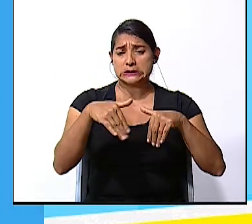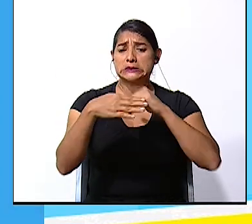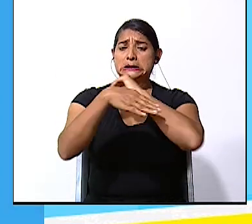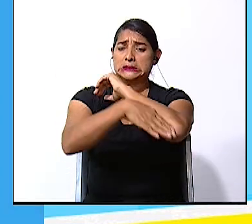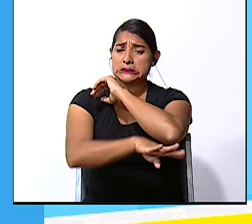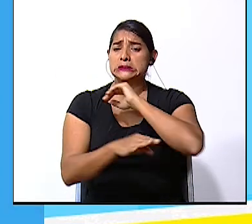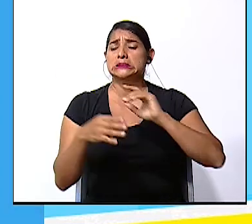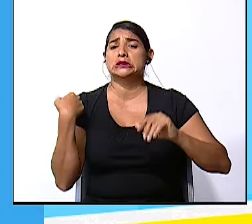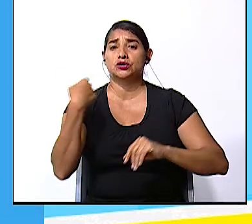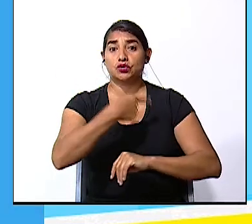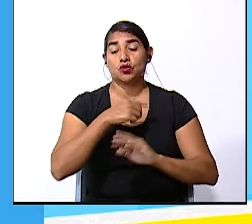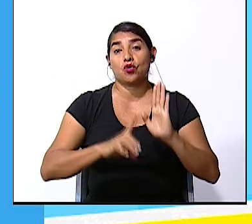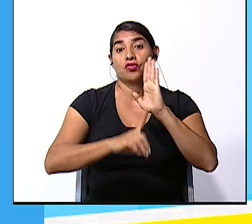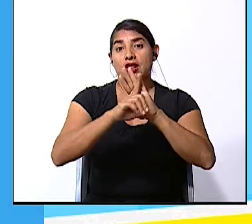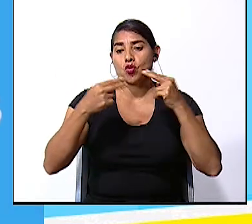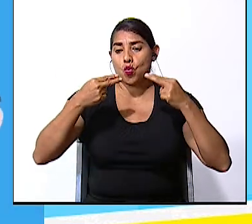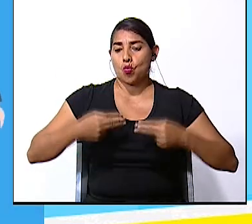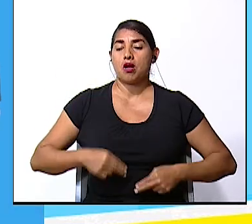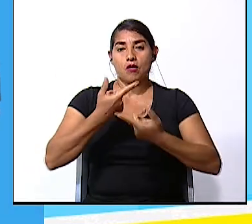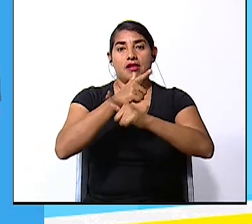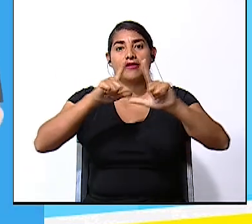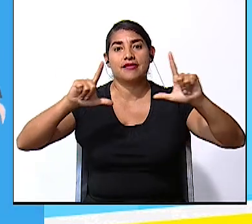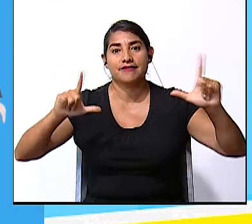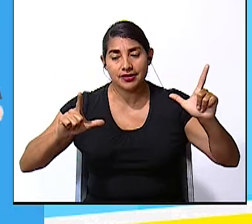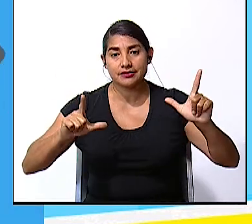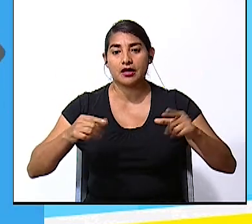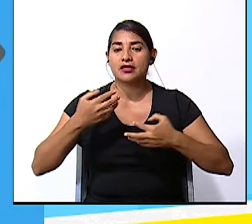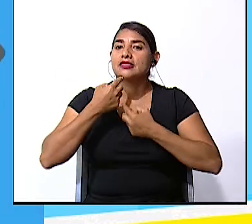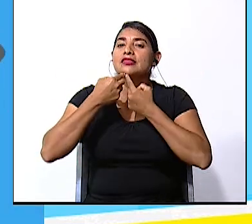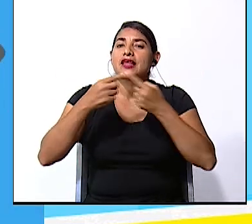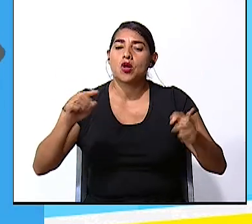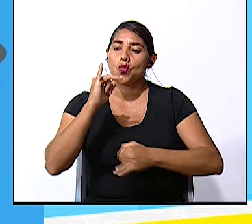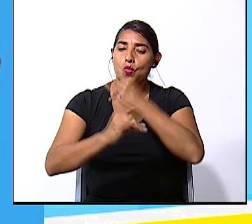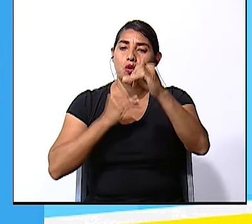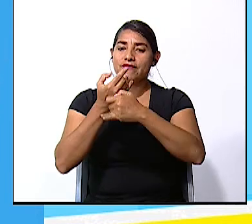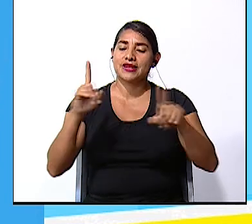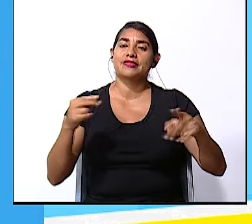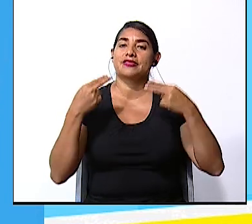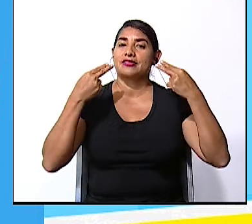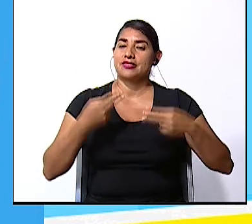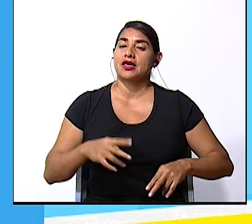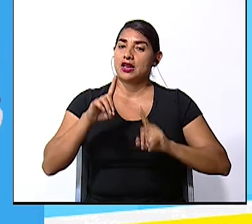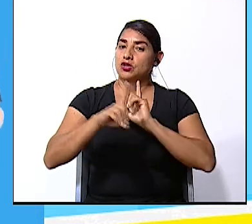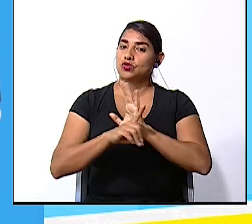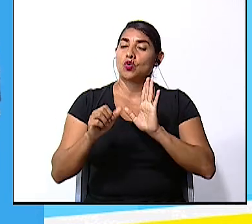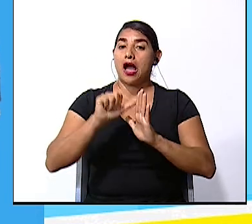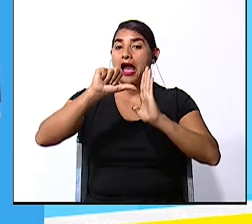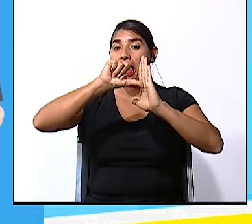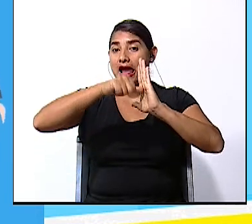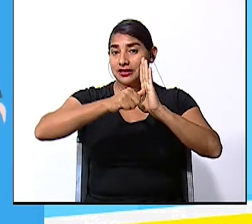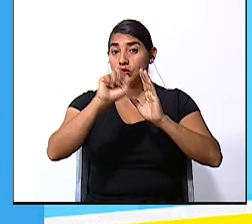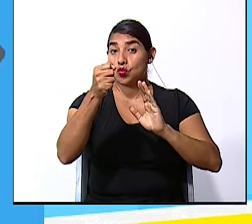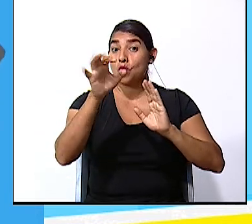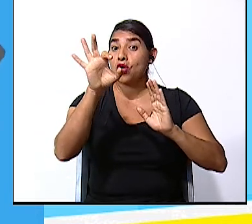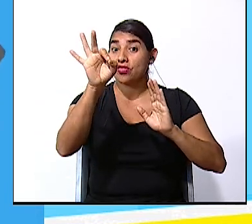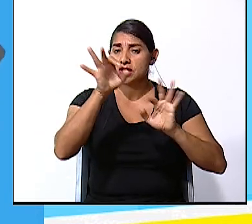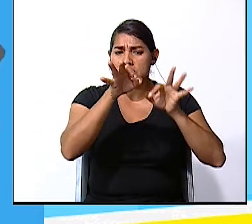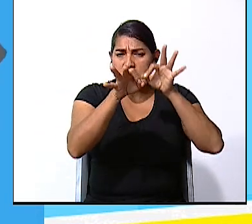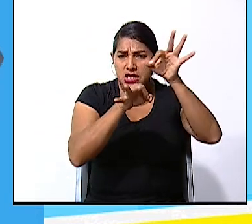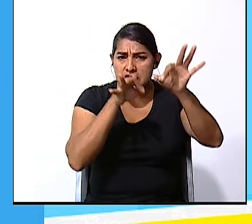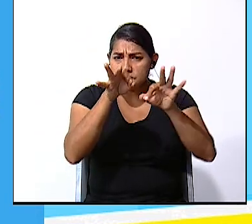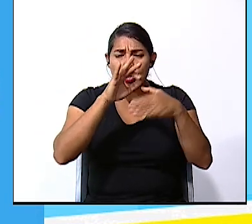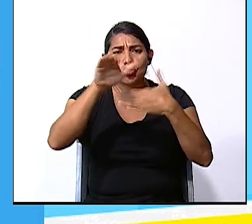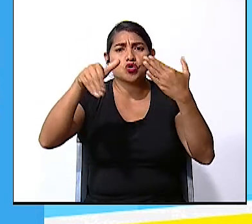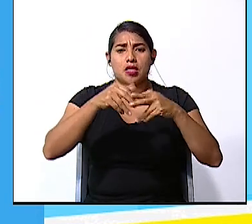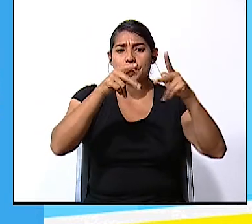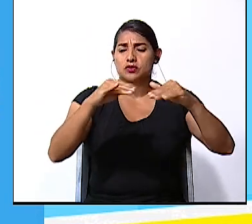favorecidos. El derecho humano a la libertad. La Declaración Universal de los Derechos Humanos, en su artículo 19, indica que todo